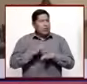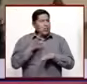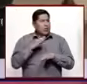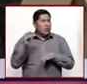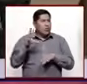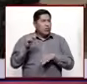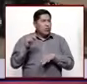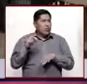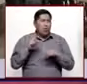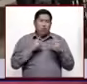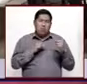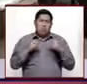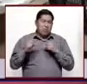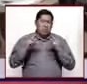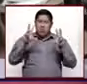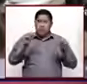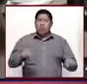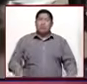no especular.